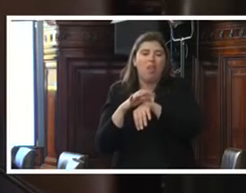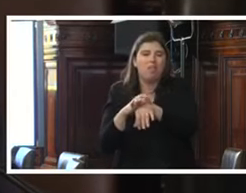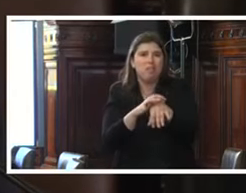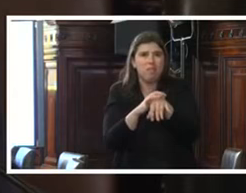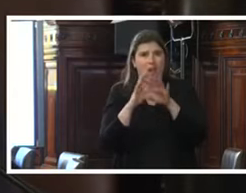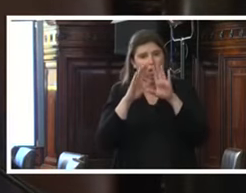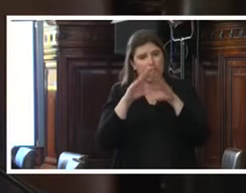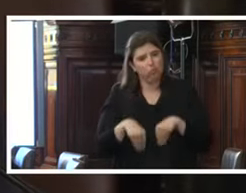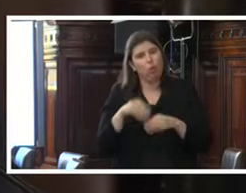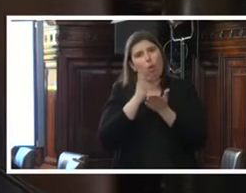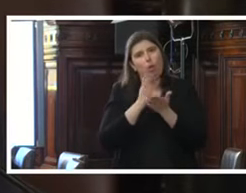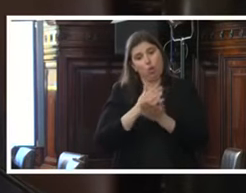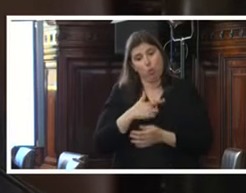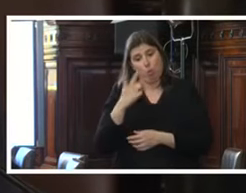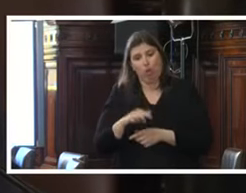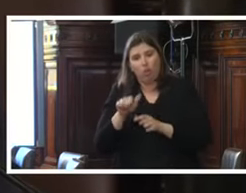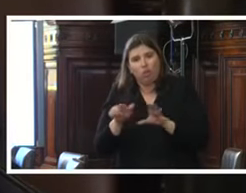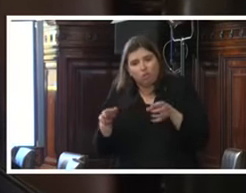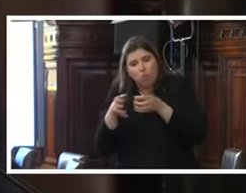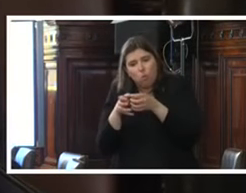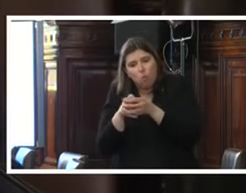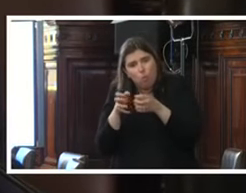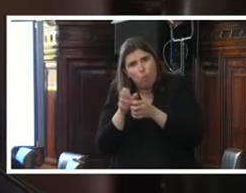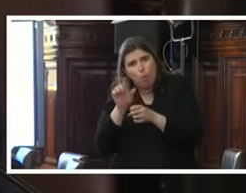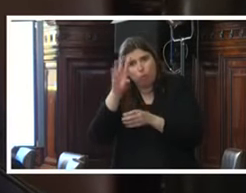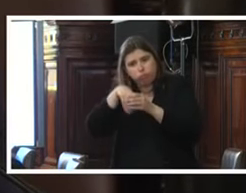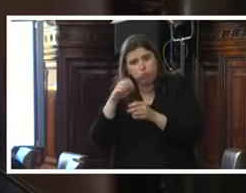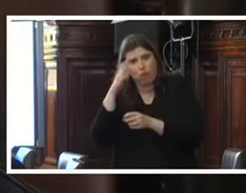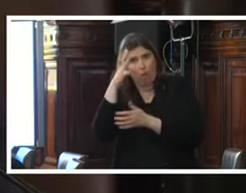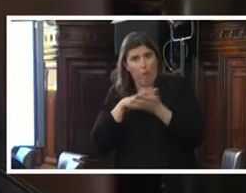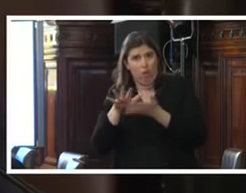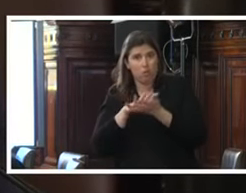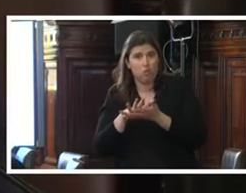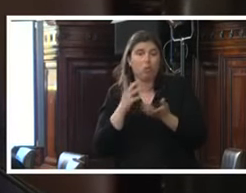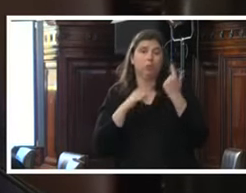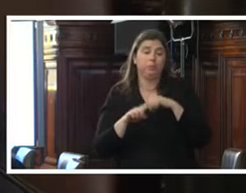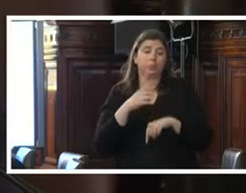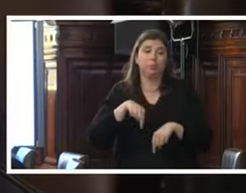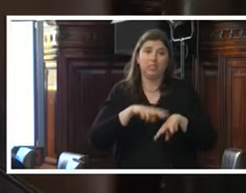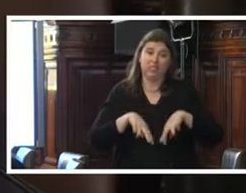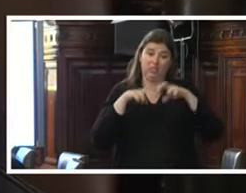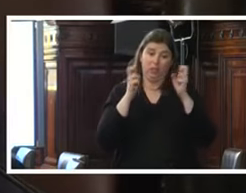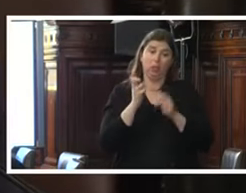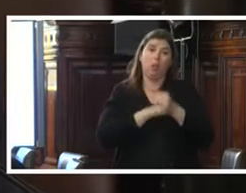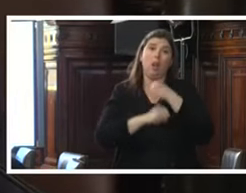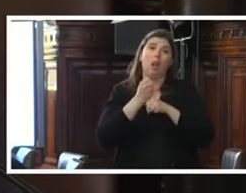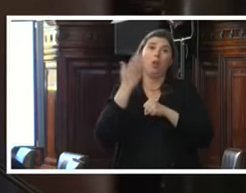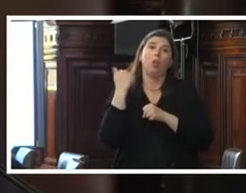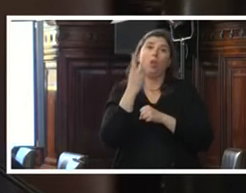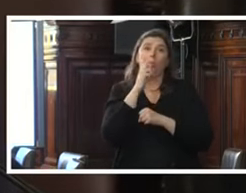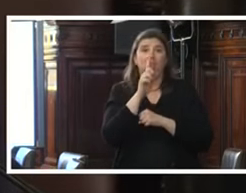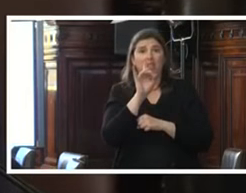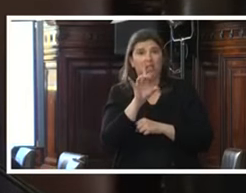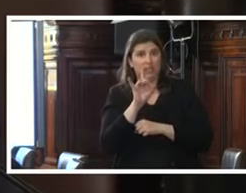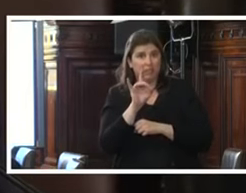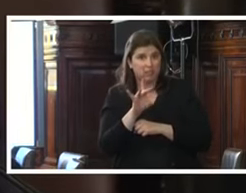respeto de los derechos humanos de este sector de la población es así como encontramos que según nuestra investigación del año 2015 situación de población adulta